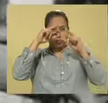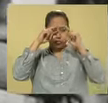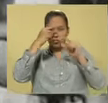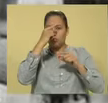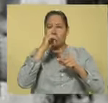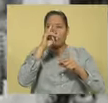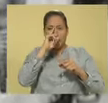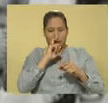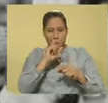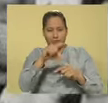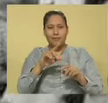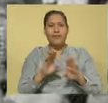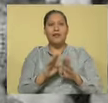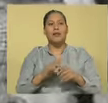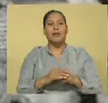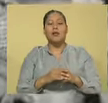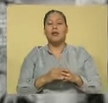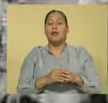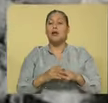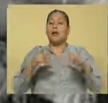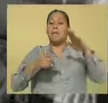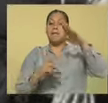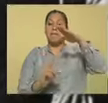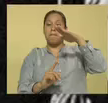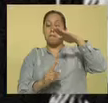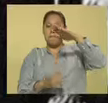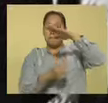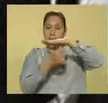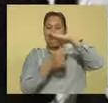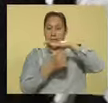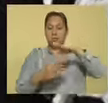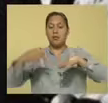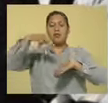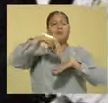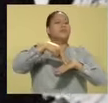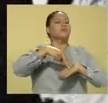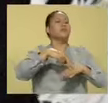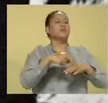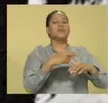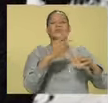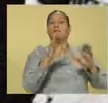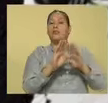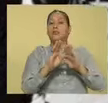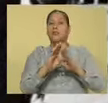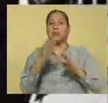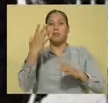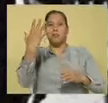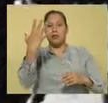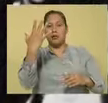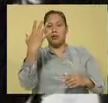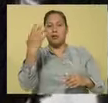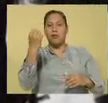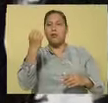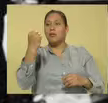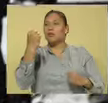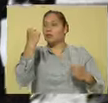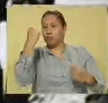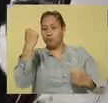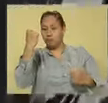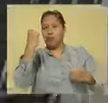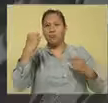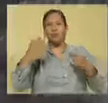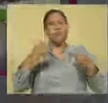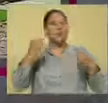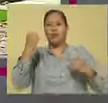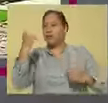Entonces se subía a una mesa y se ponía a pelear con esta mano con unas gentes y de